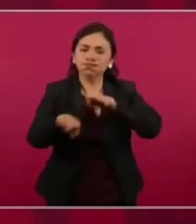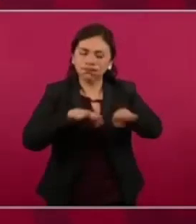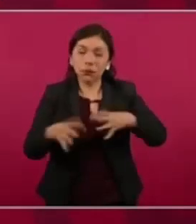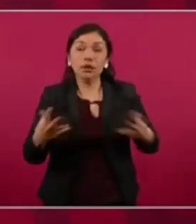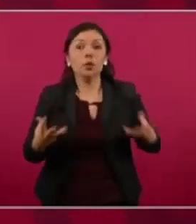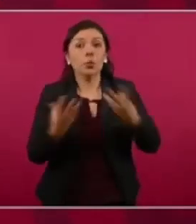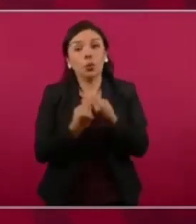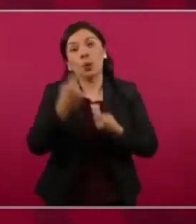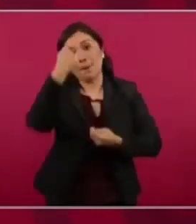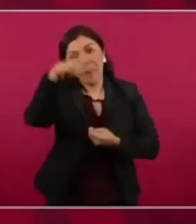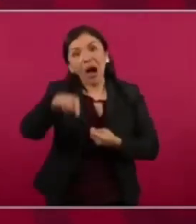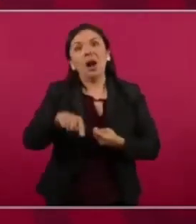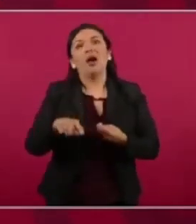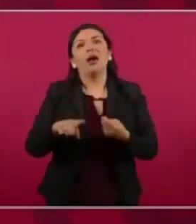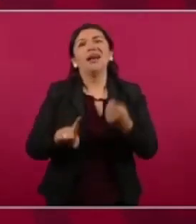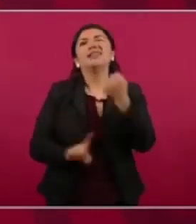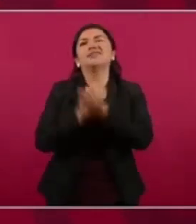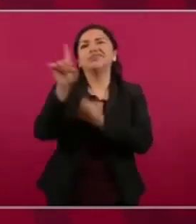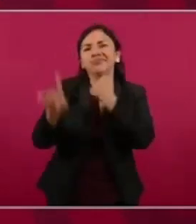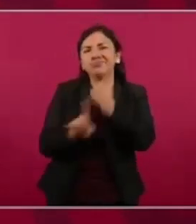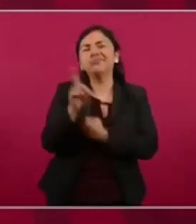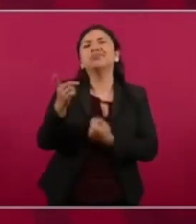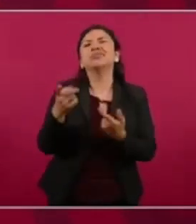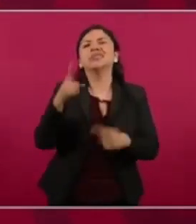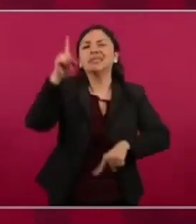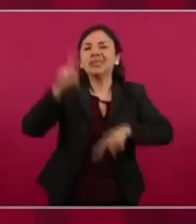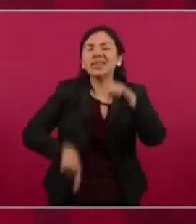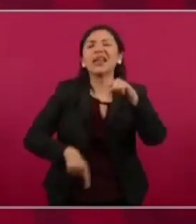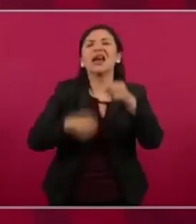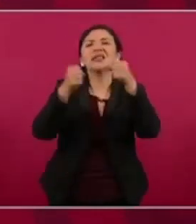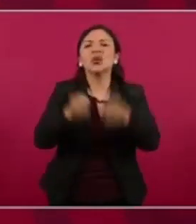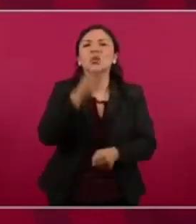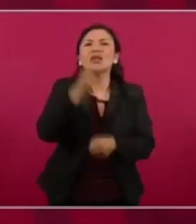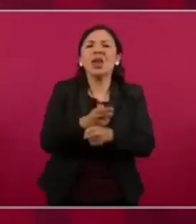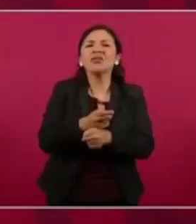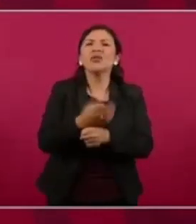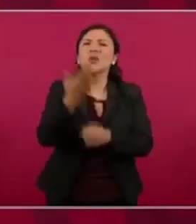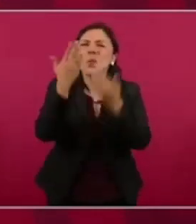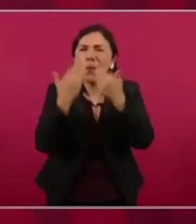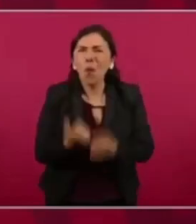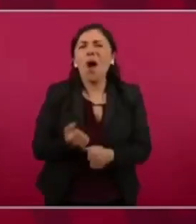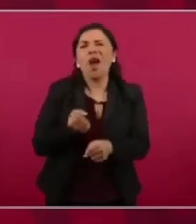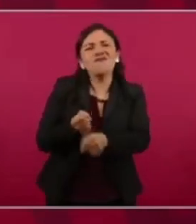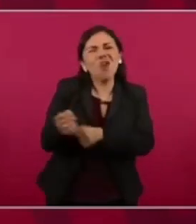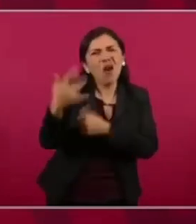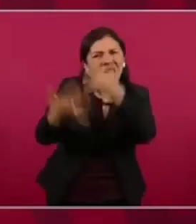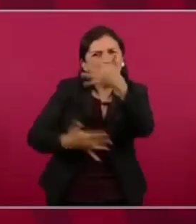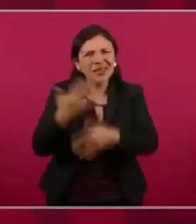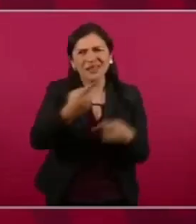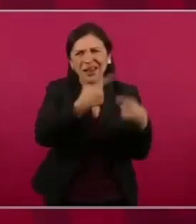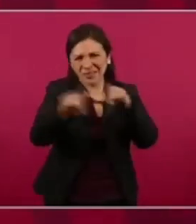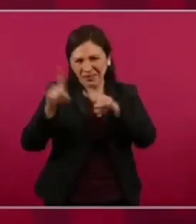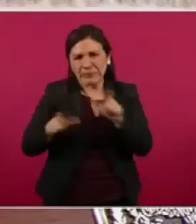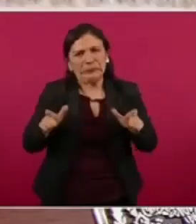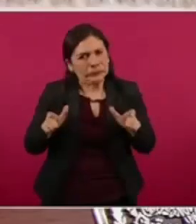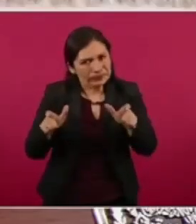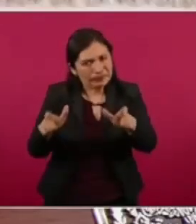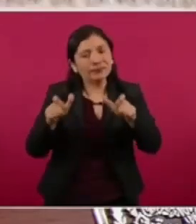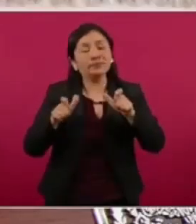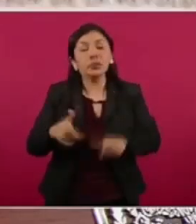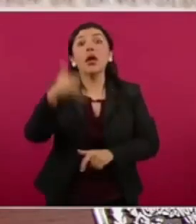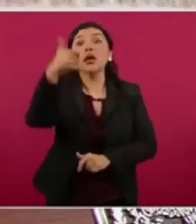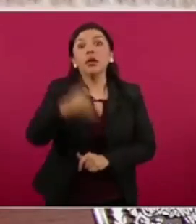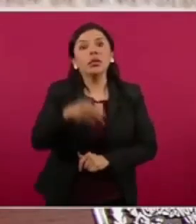para enfrentar el problema de la inseguridad, de la violencia, y felicitar